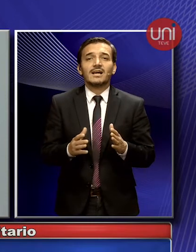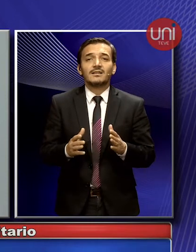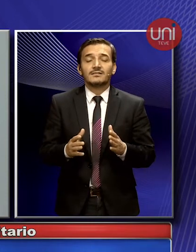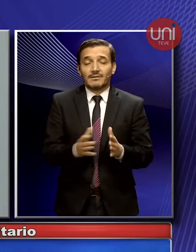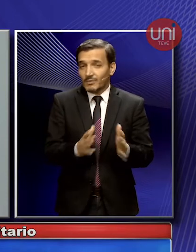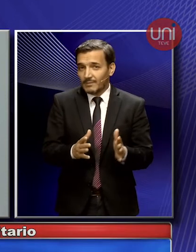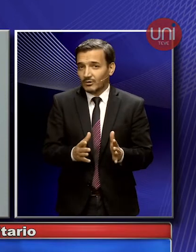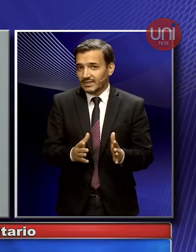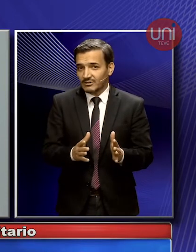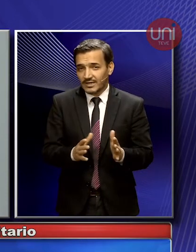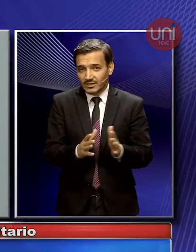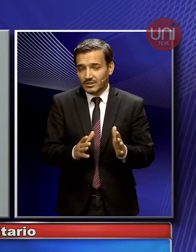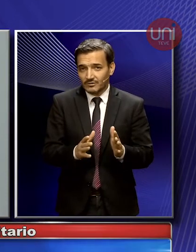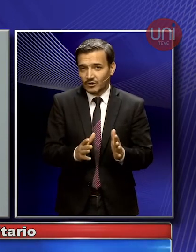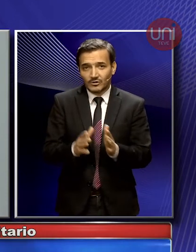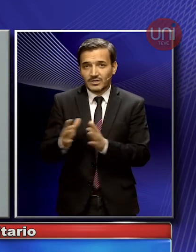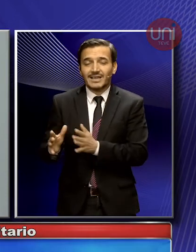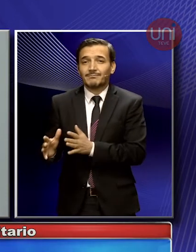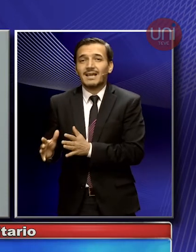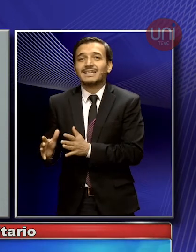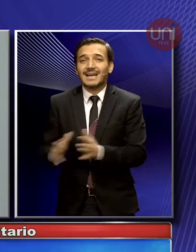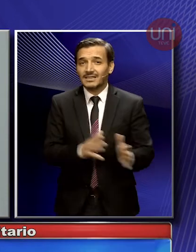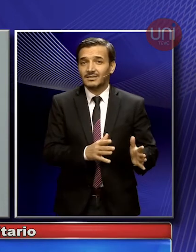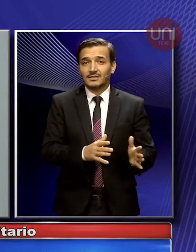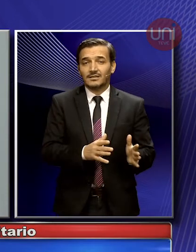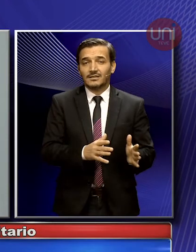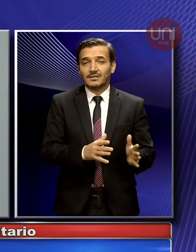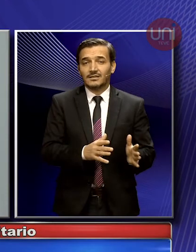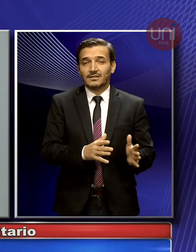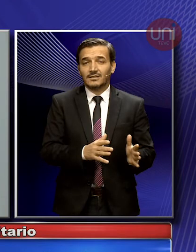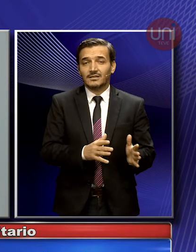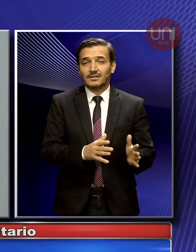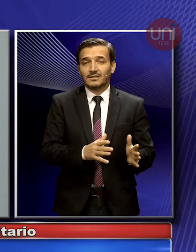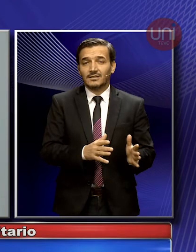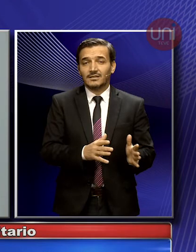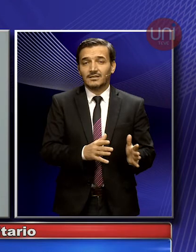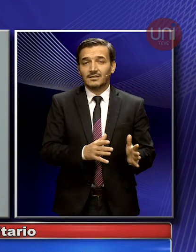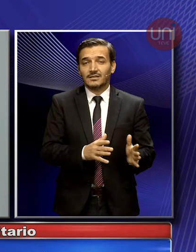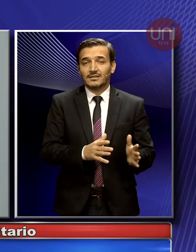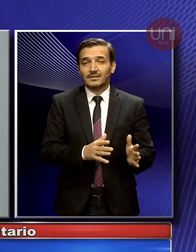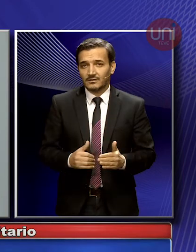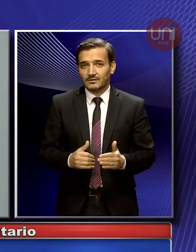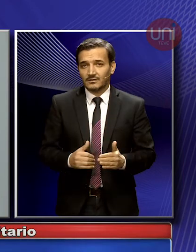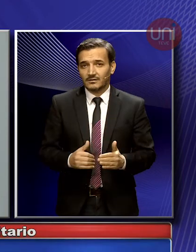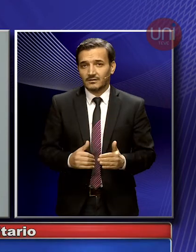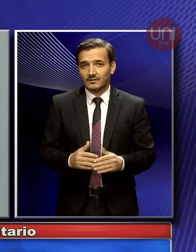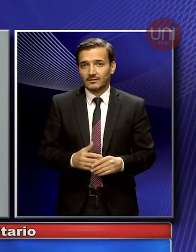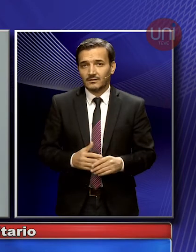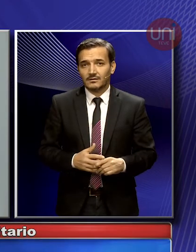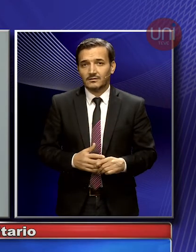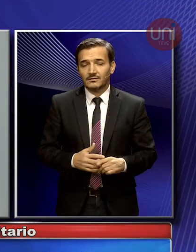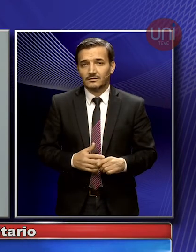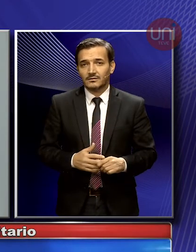sería, sabemos que es más contagiosa, eso sí, no sería más letal que las otras variantes, pero sí más contagiosa. Claro, no es más letal